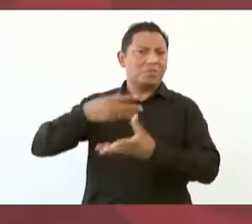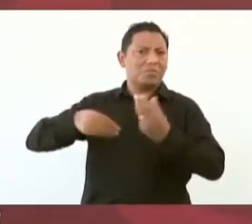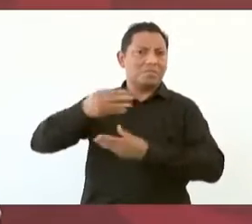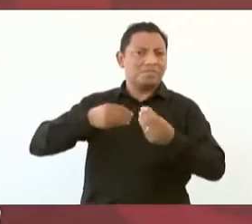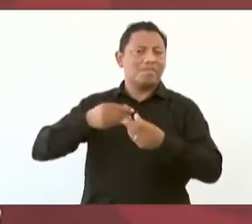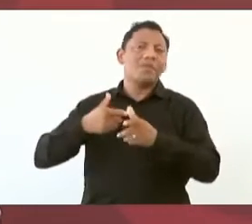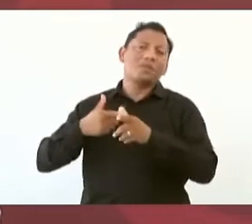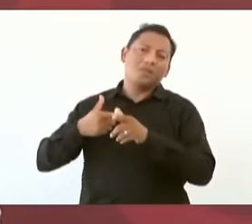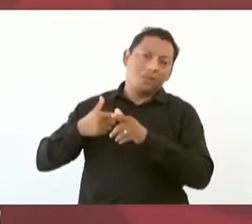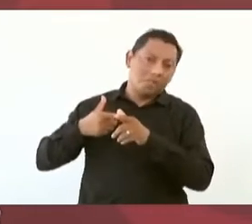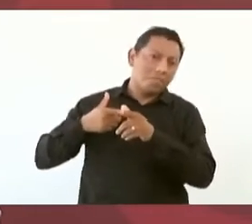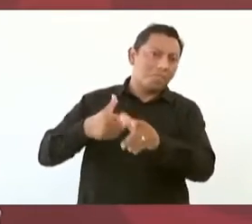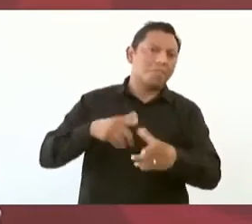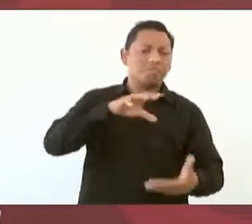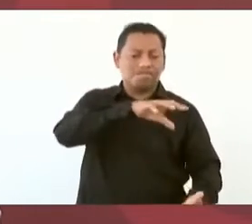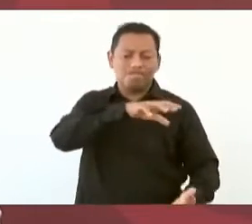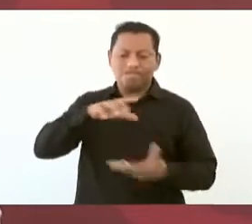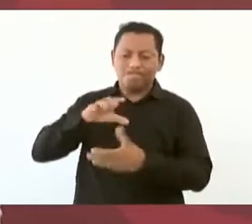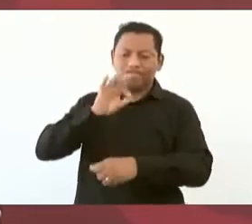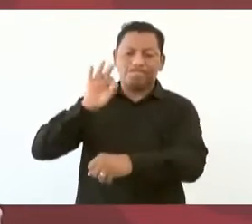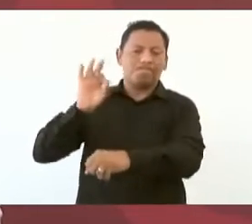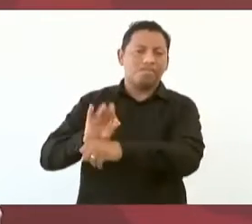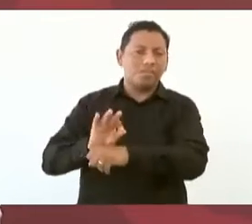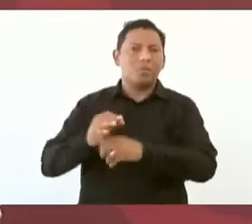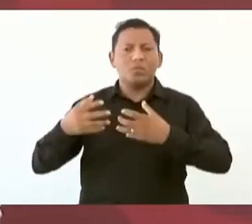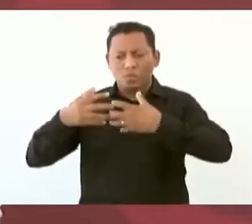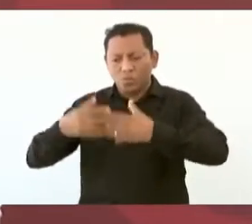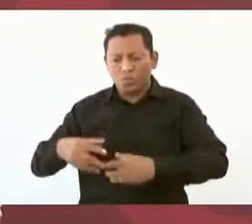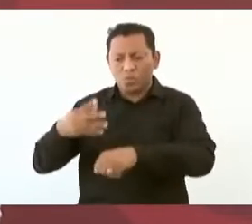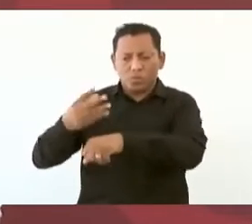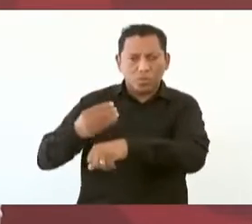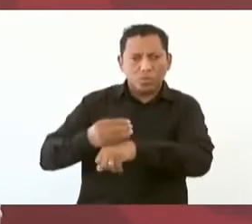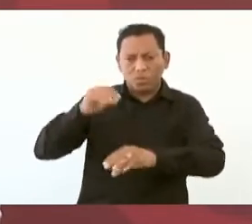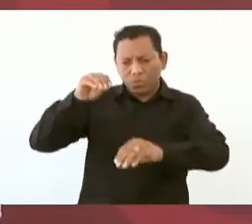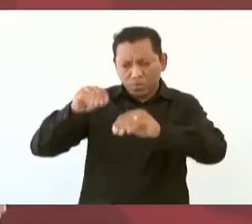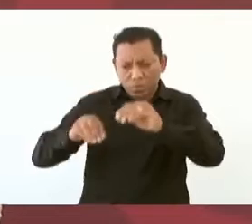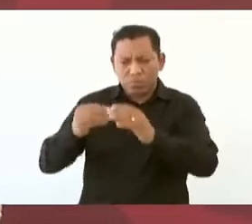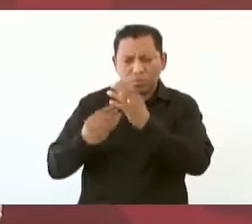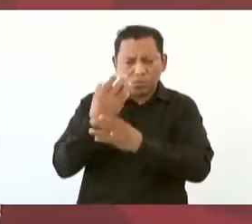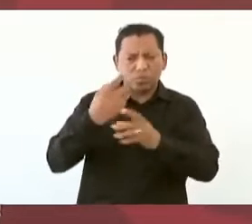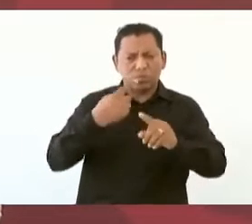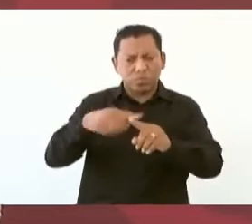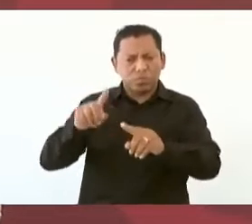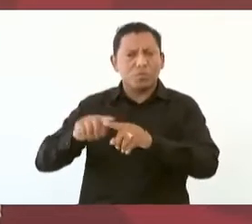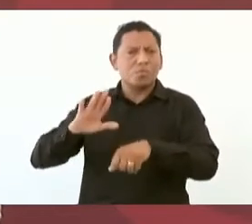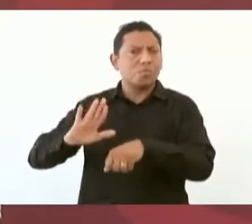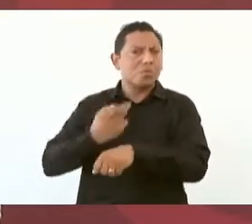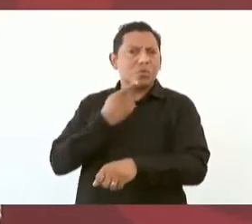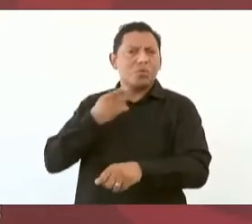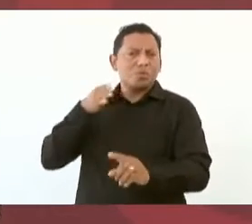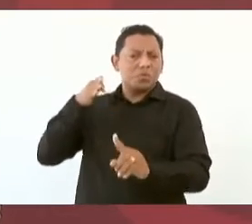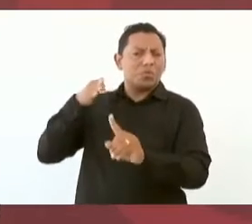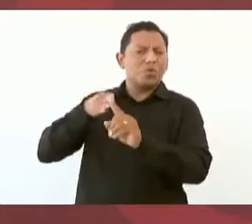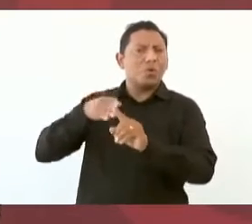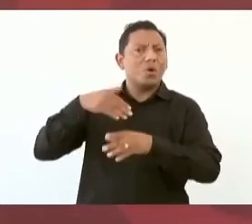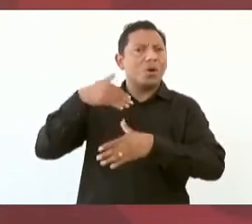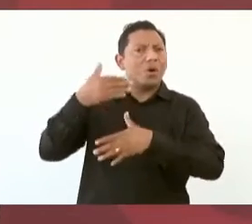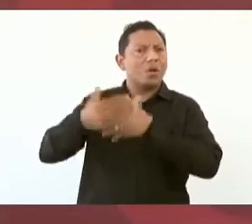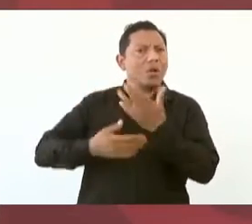seguir invirtiendo en obras, porque tiene un efecto